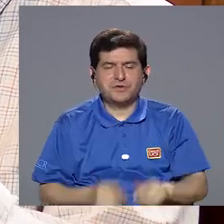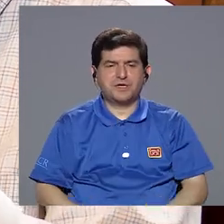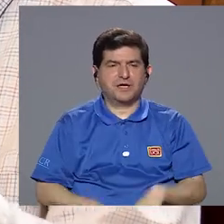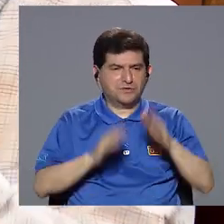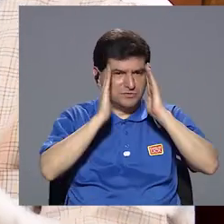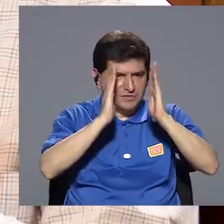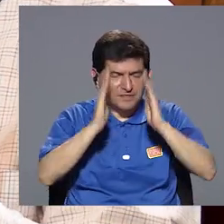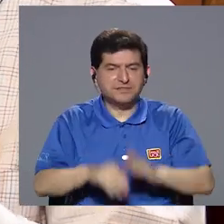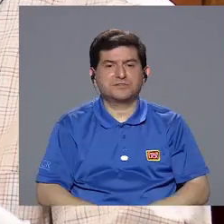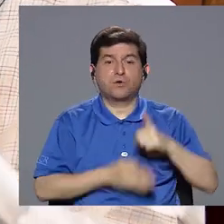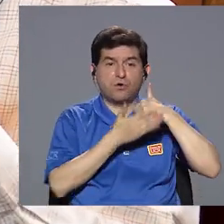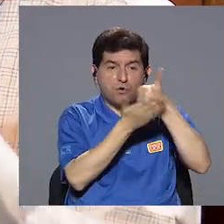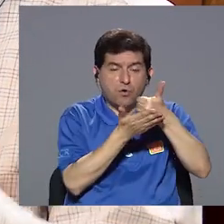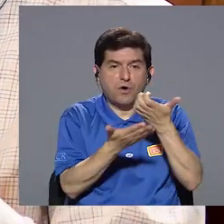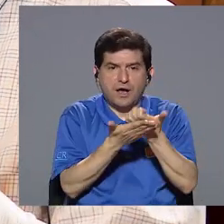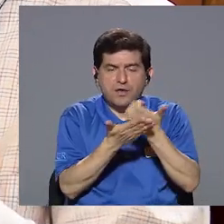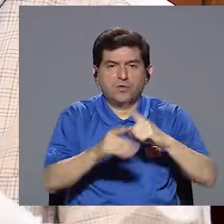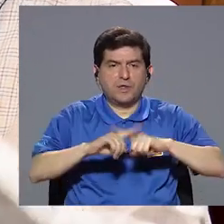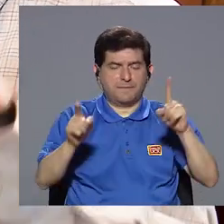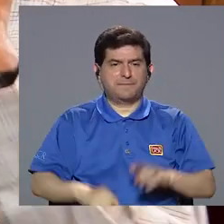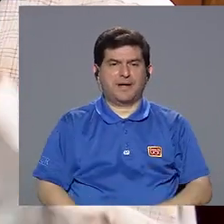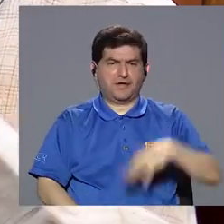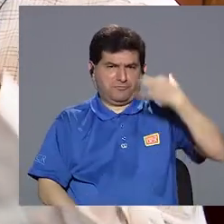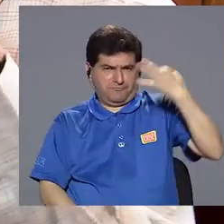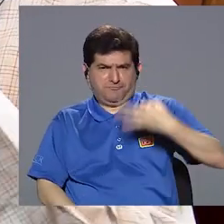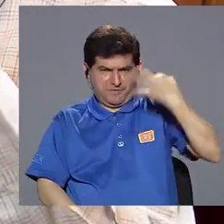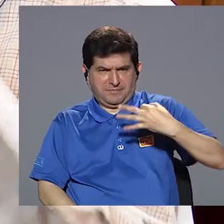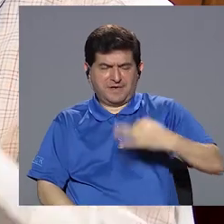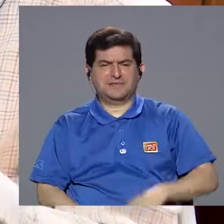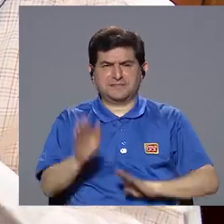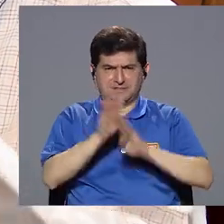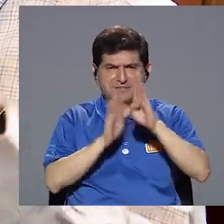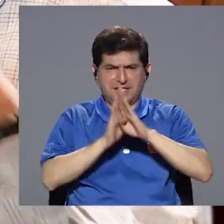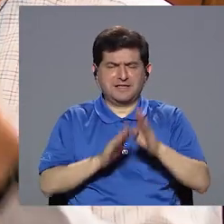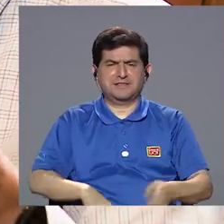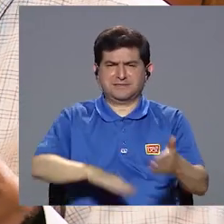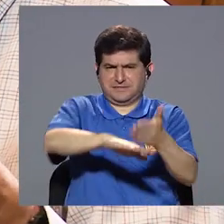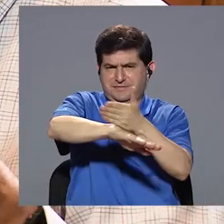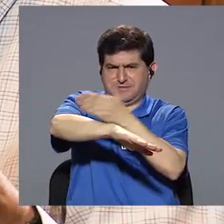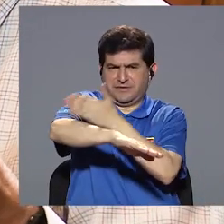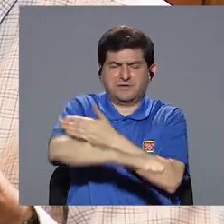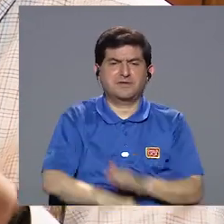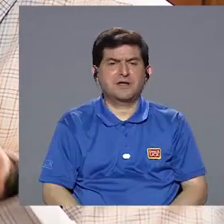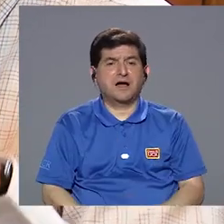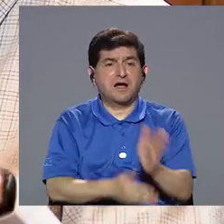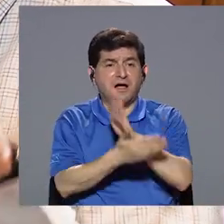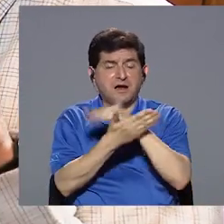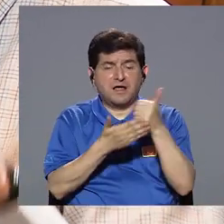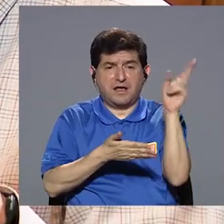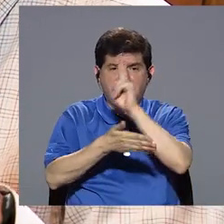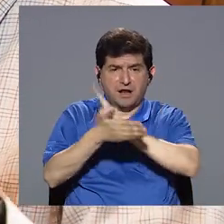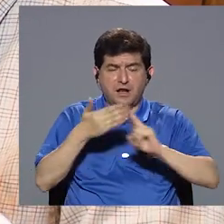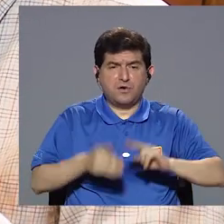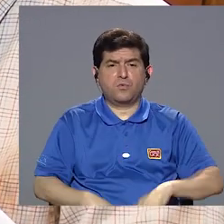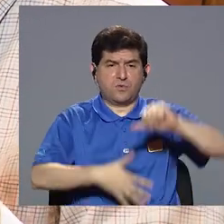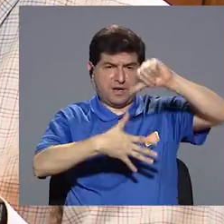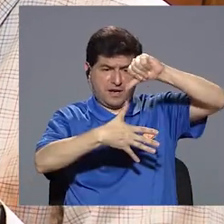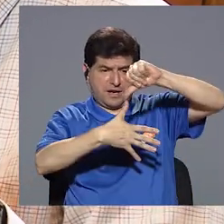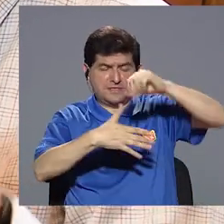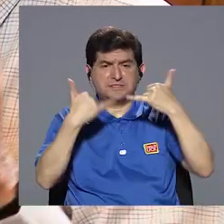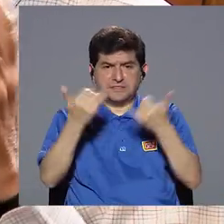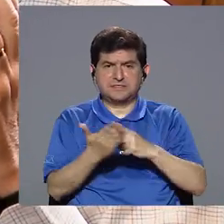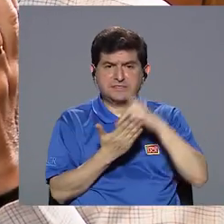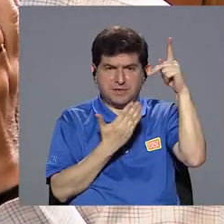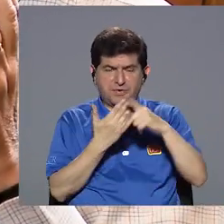programas de seguimiento como los tiene con becas pero son programas que hay que consolidar y desarrollar aún más e incluso en algunas universidades de